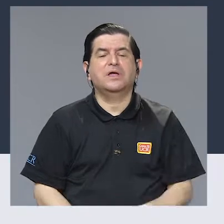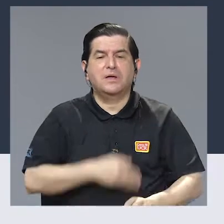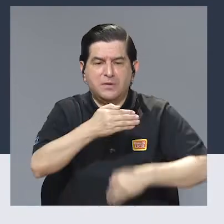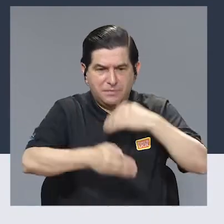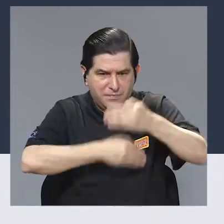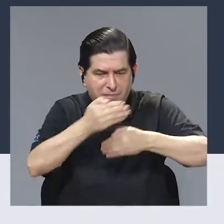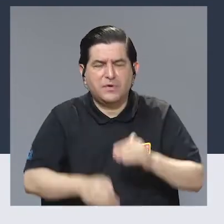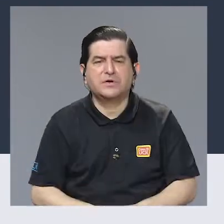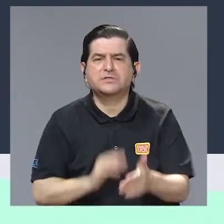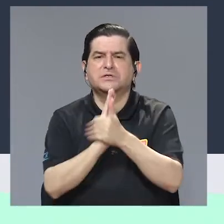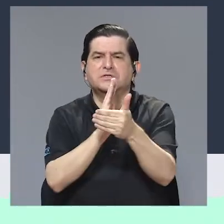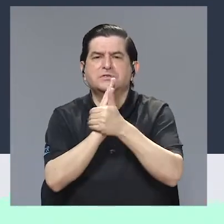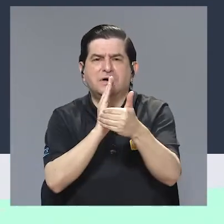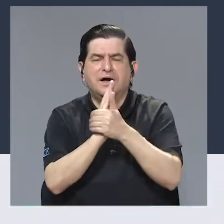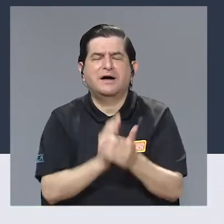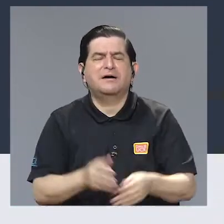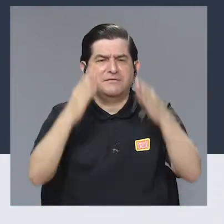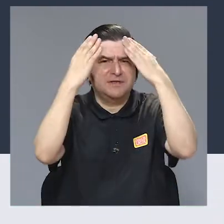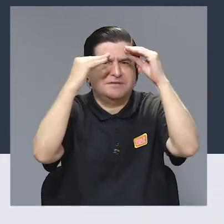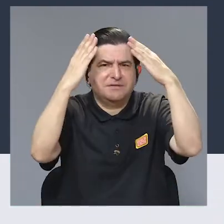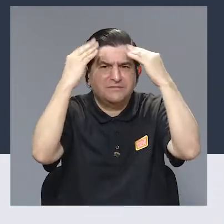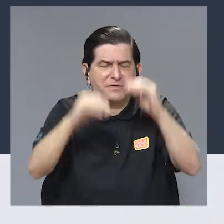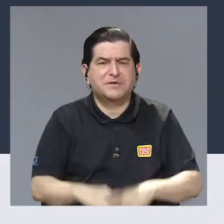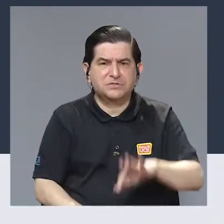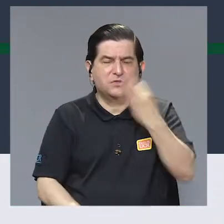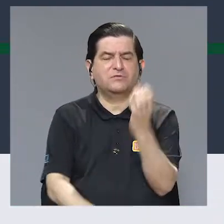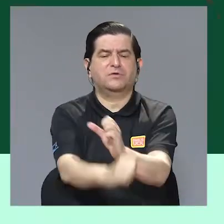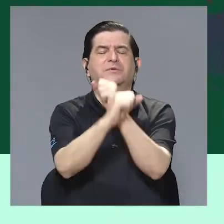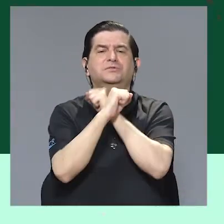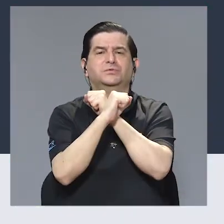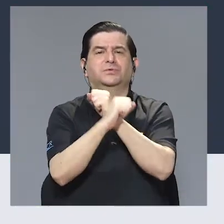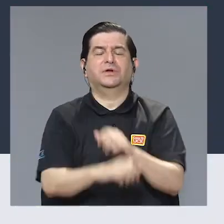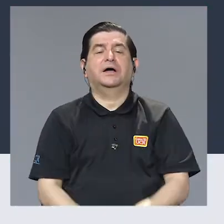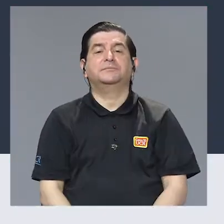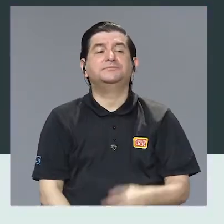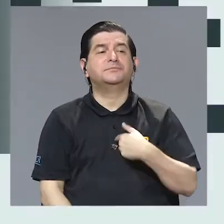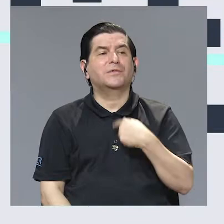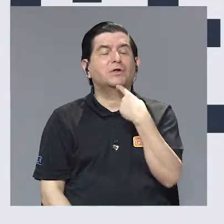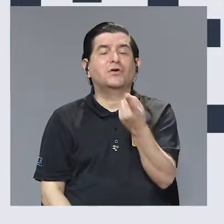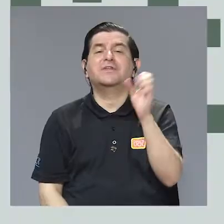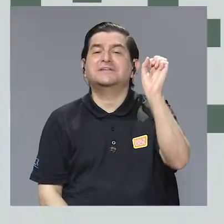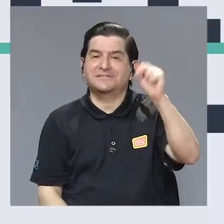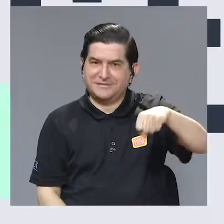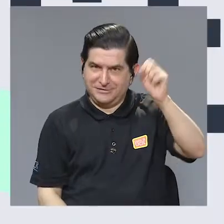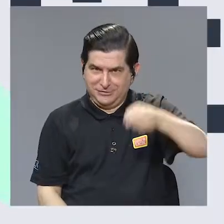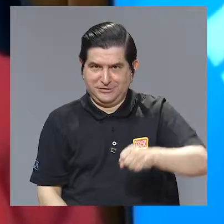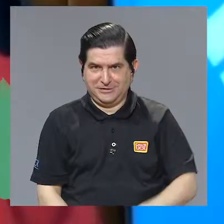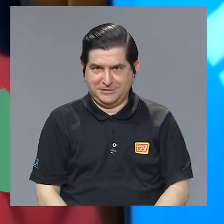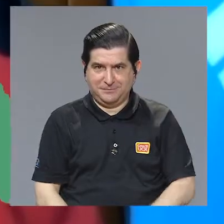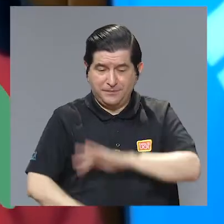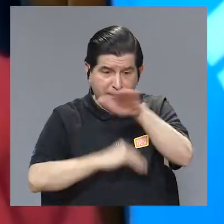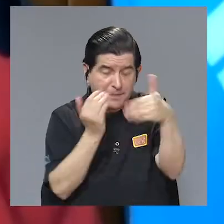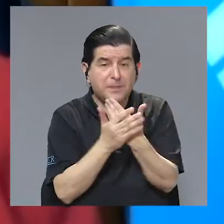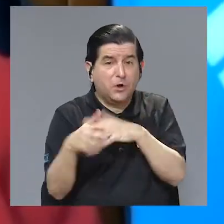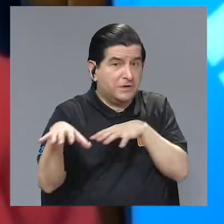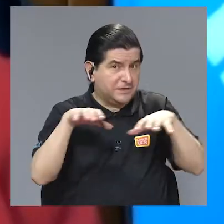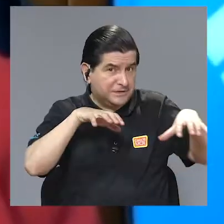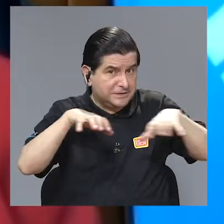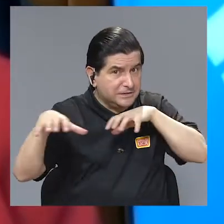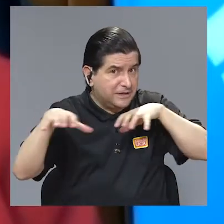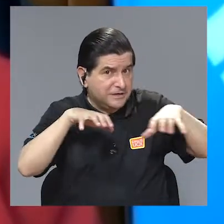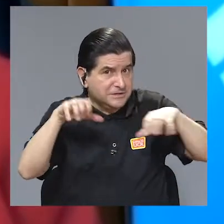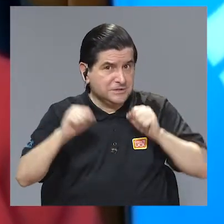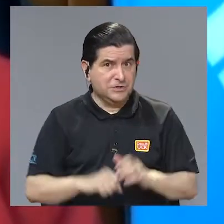la generación de habilidades en el manejo de la información de manera segura. Sí le puedo decir que se han hecho todas las